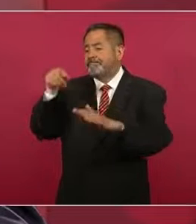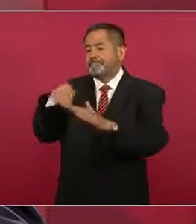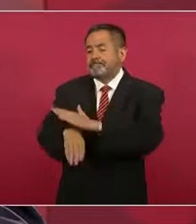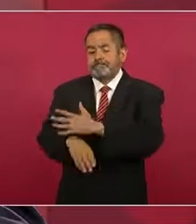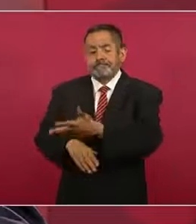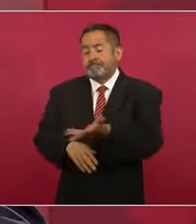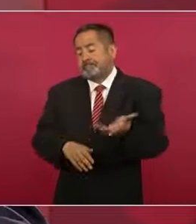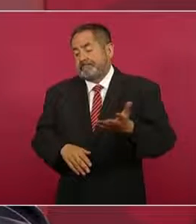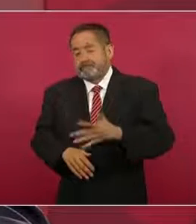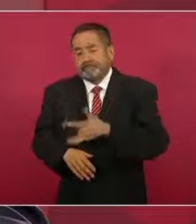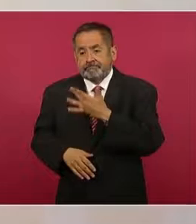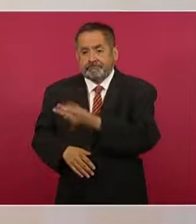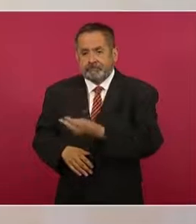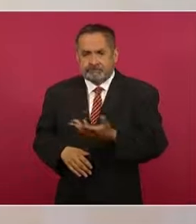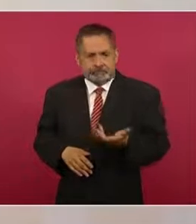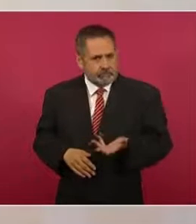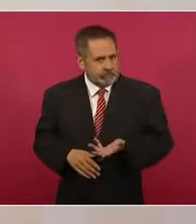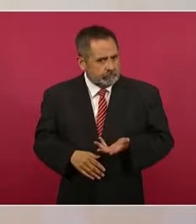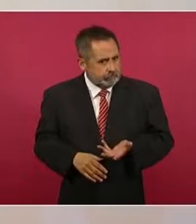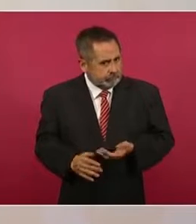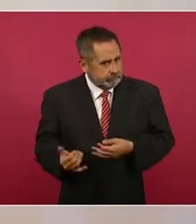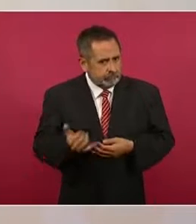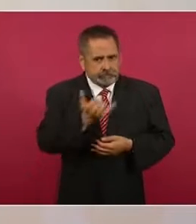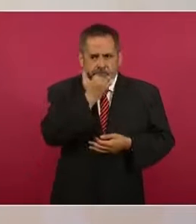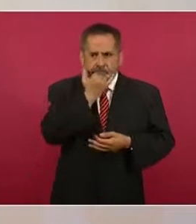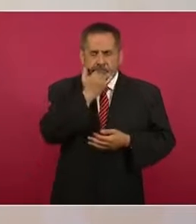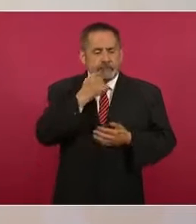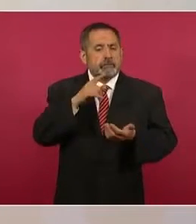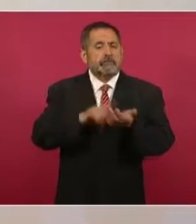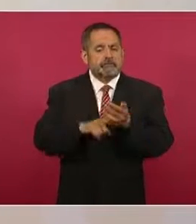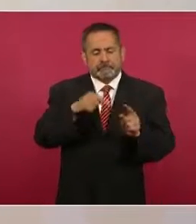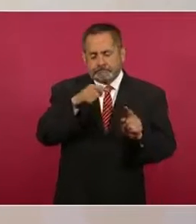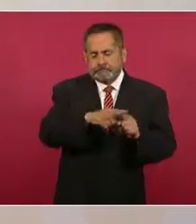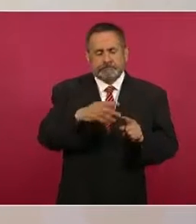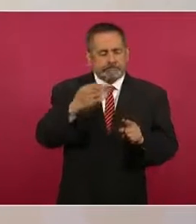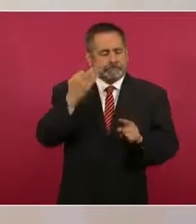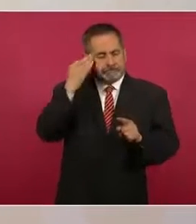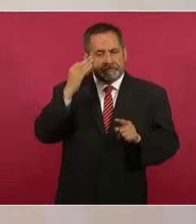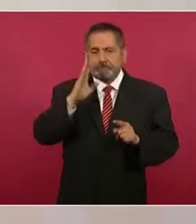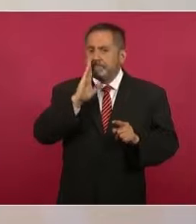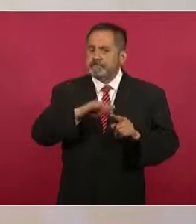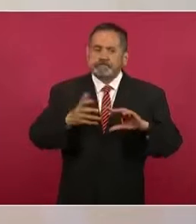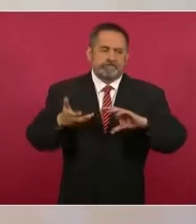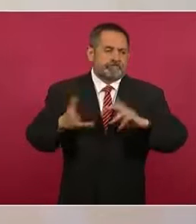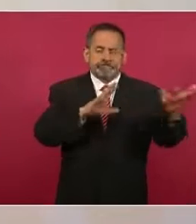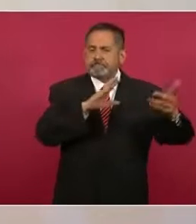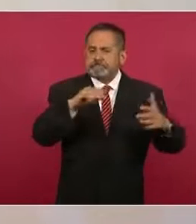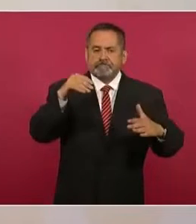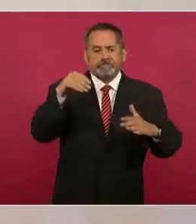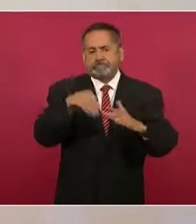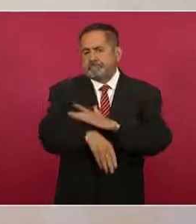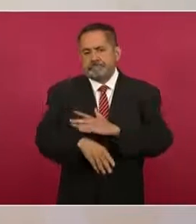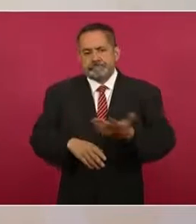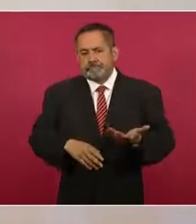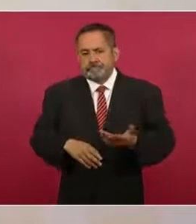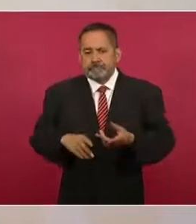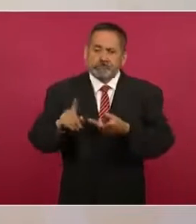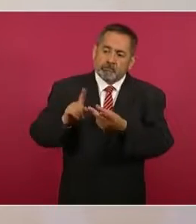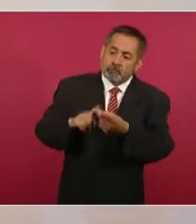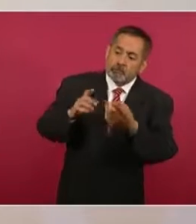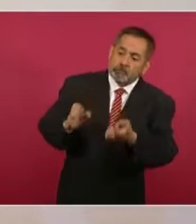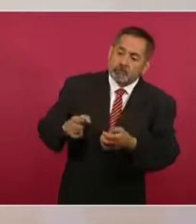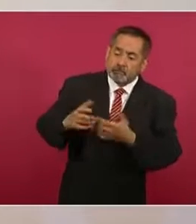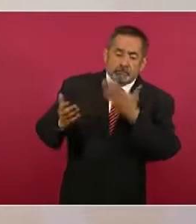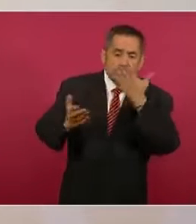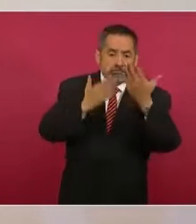Entonces, esto afectó sobre todo en lo que tiene que ver con la formación de